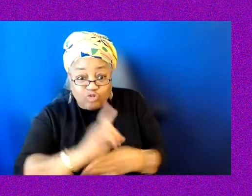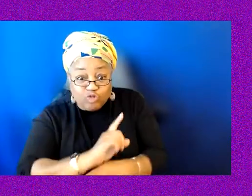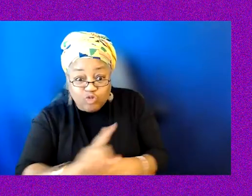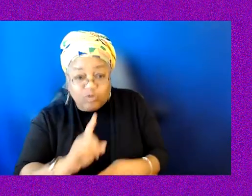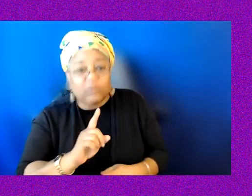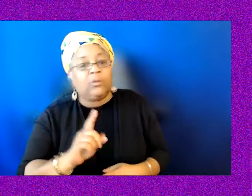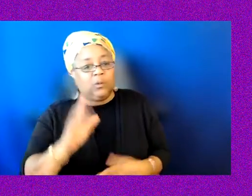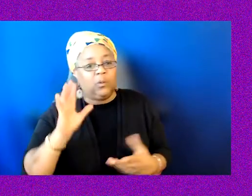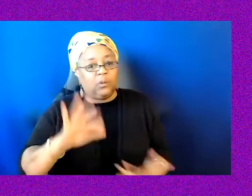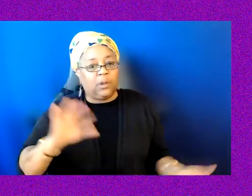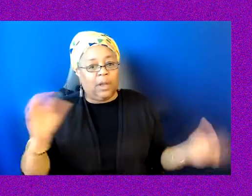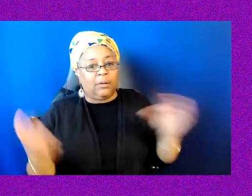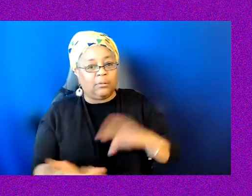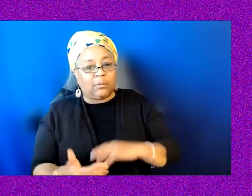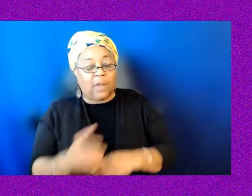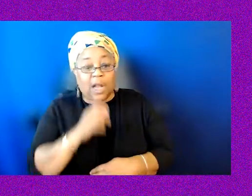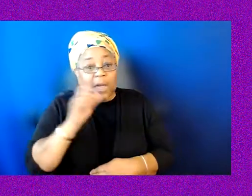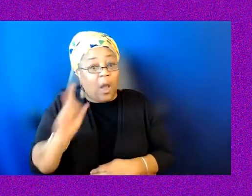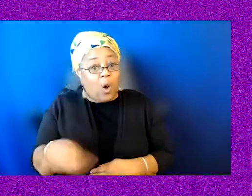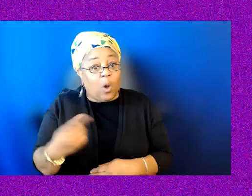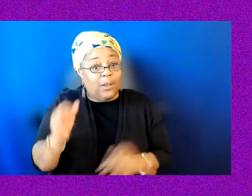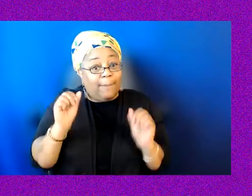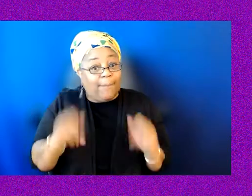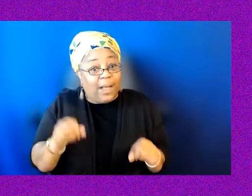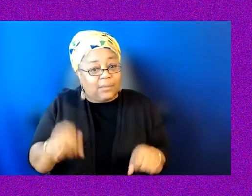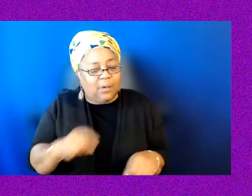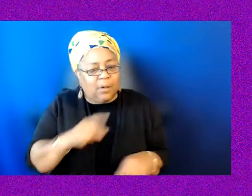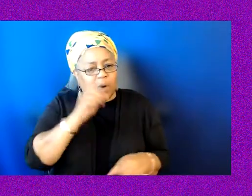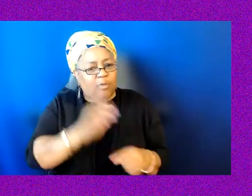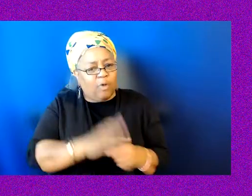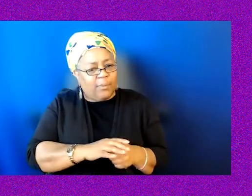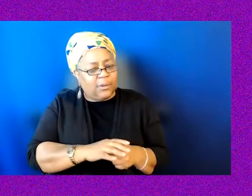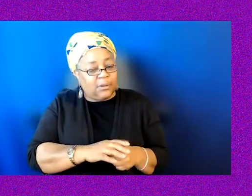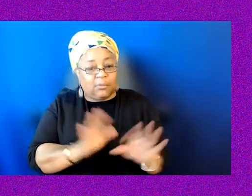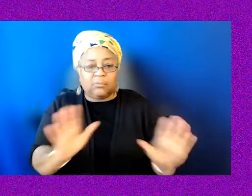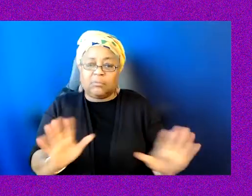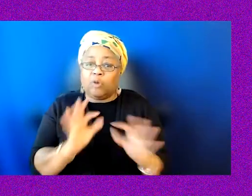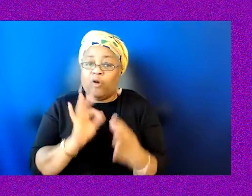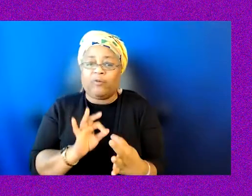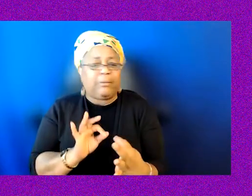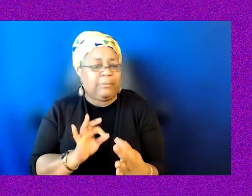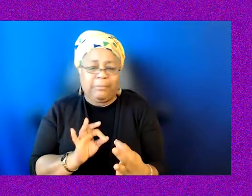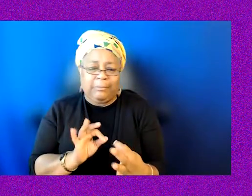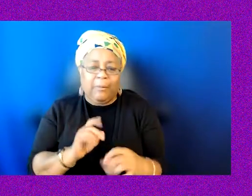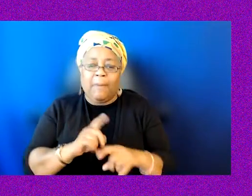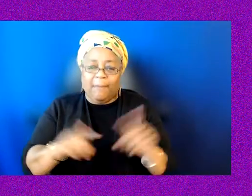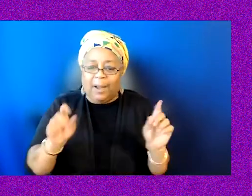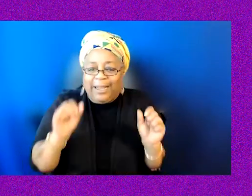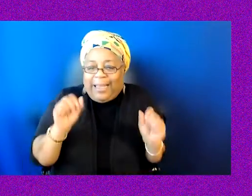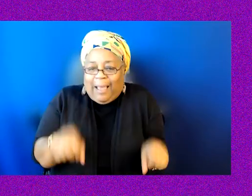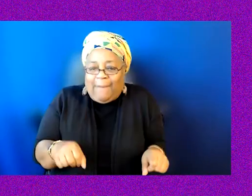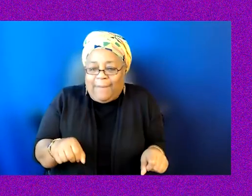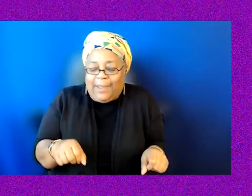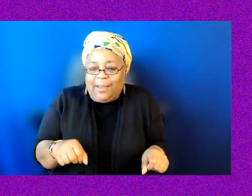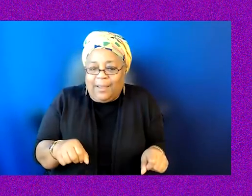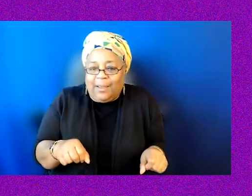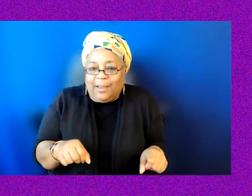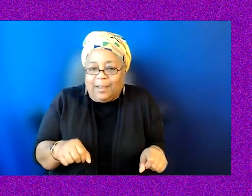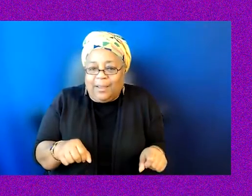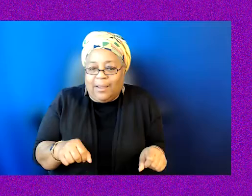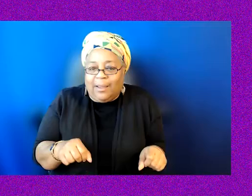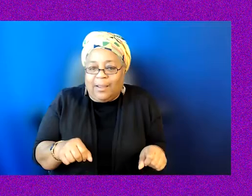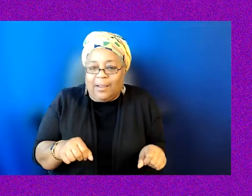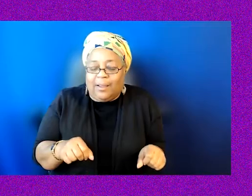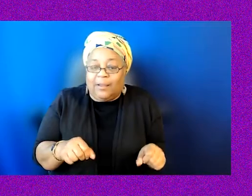que fue la verdad? Pero el mundo que hemos estado soñando no solamente es posible, sino prometido, aunque no